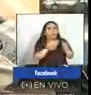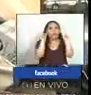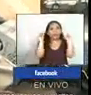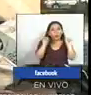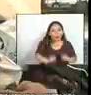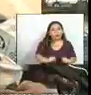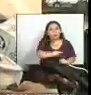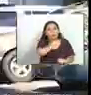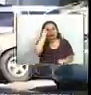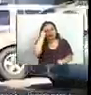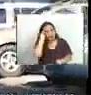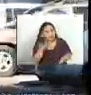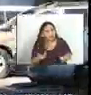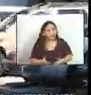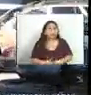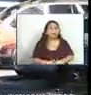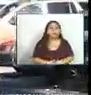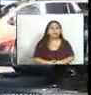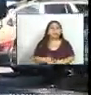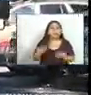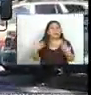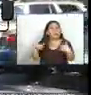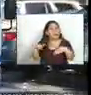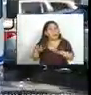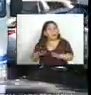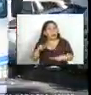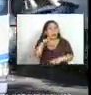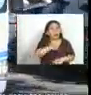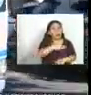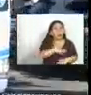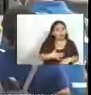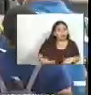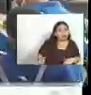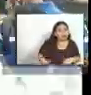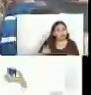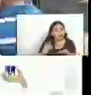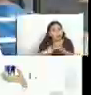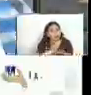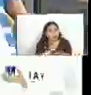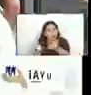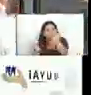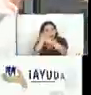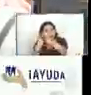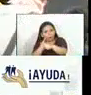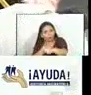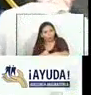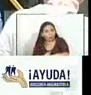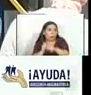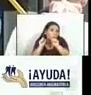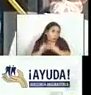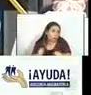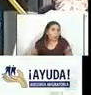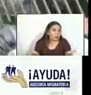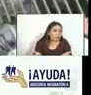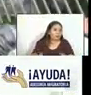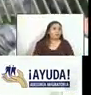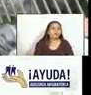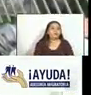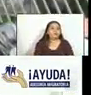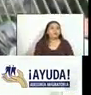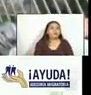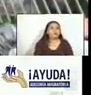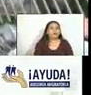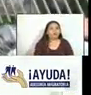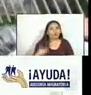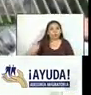tomarse en consideración. El gobierno ya se encuentra analizando los posibles cambios que se aplicarían al decreto. Vamos a